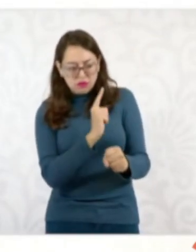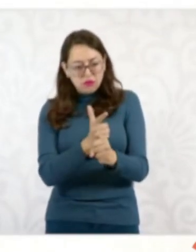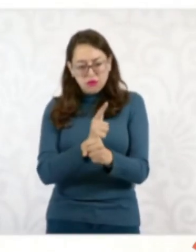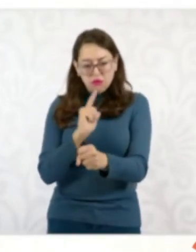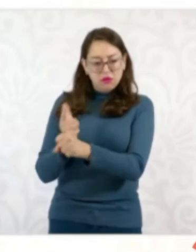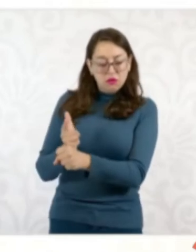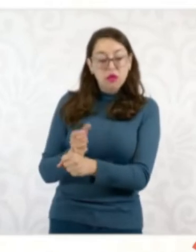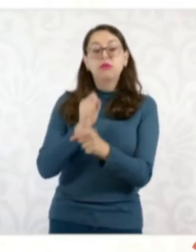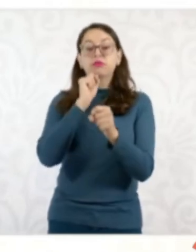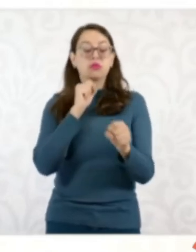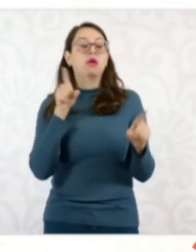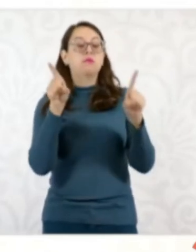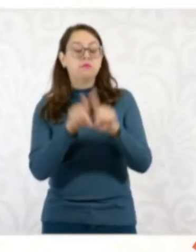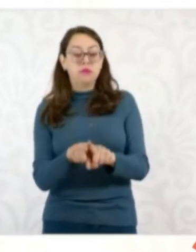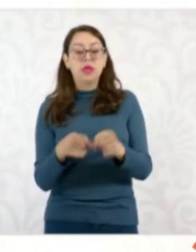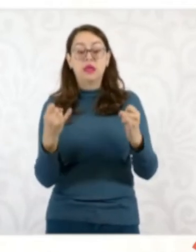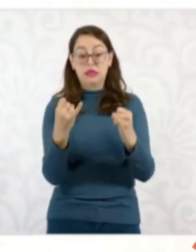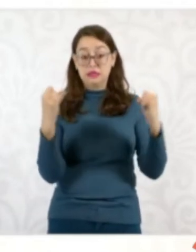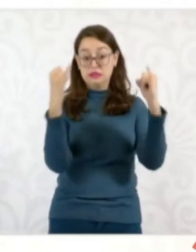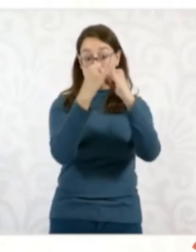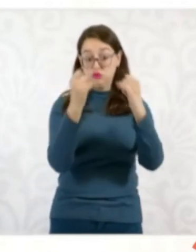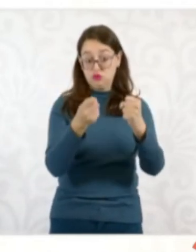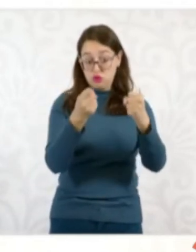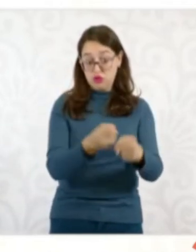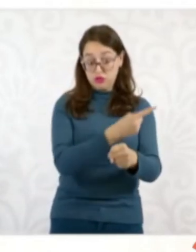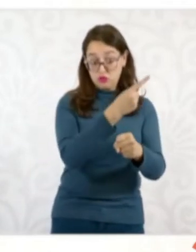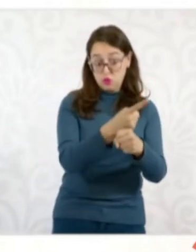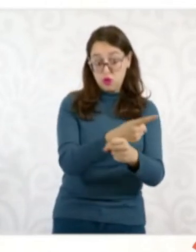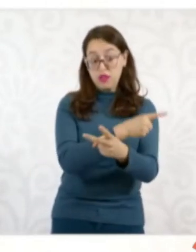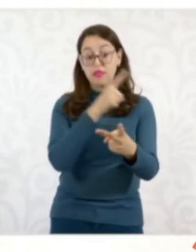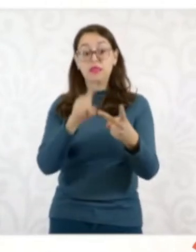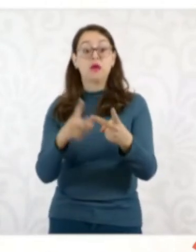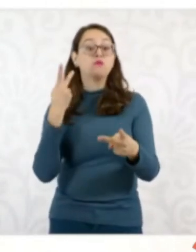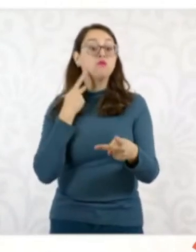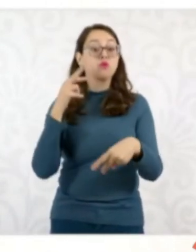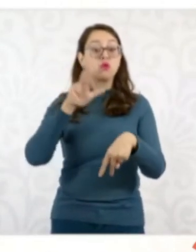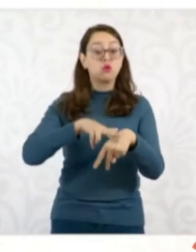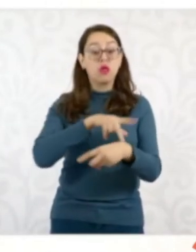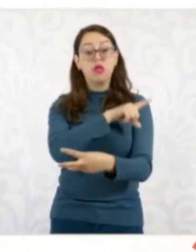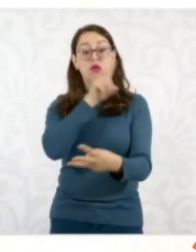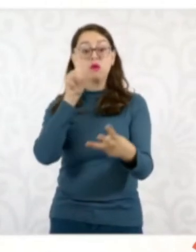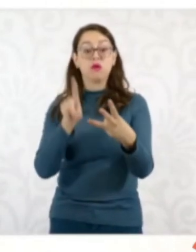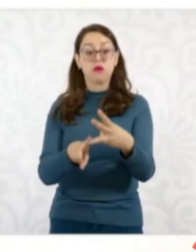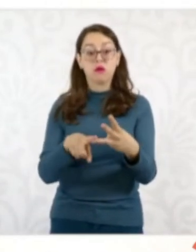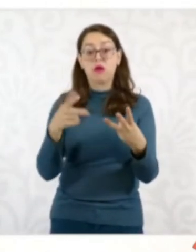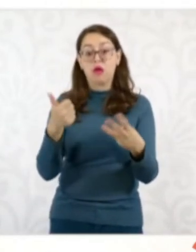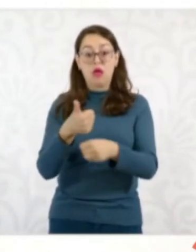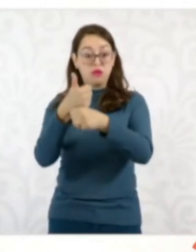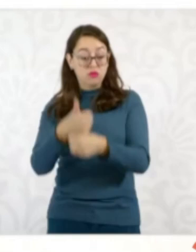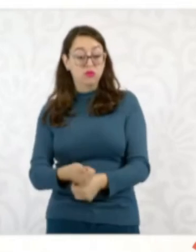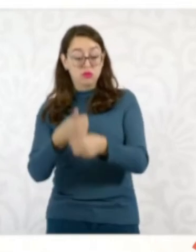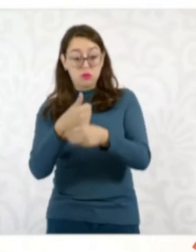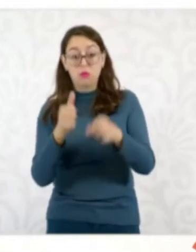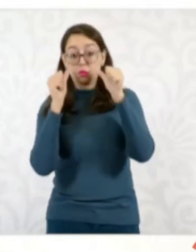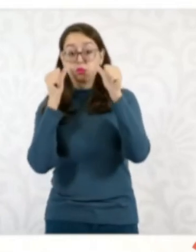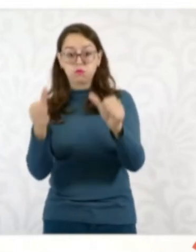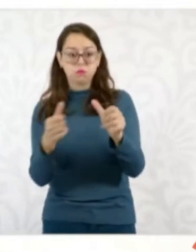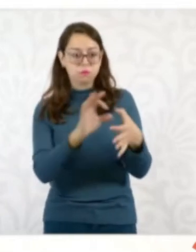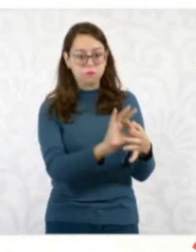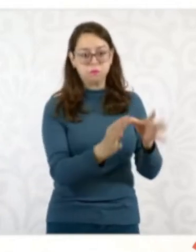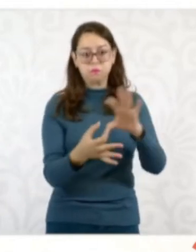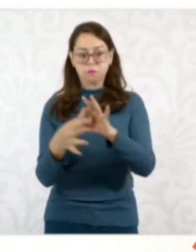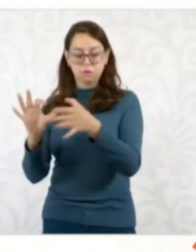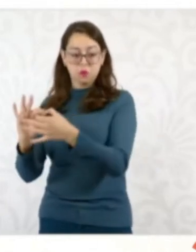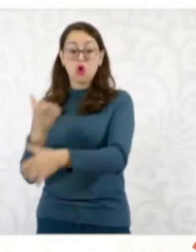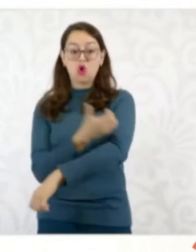coordinación entre instituciones de seguridad, procuración de justicia y sobre todo la atención a víctimas. También se